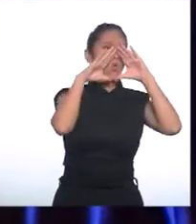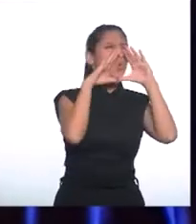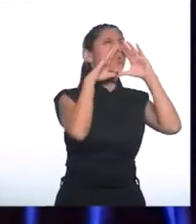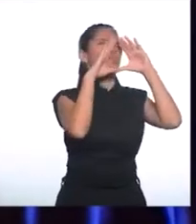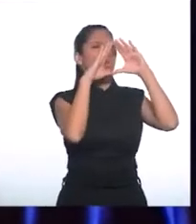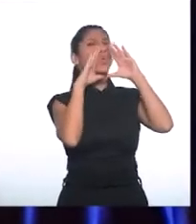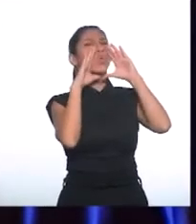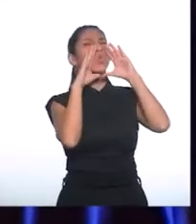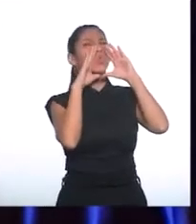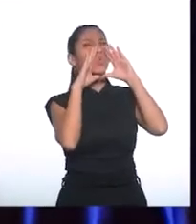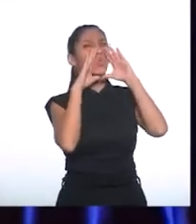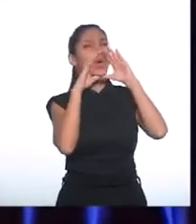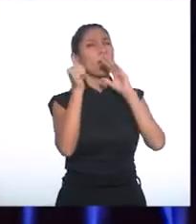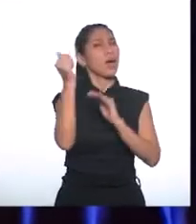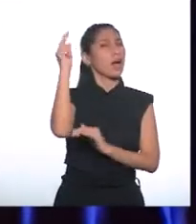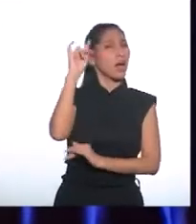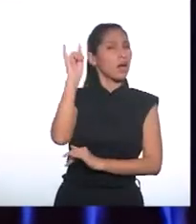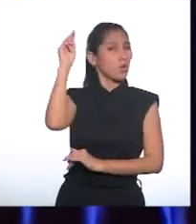¡Shu! ¡Shu!